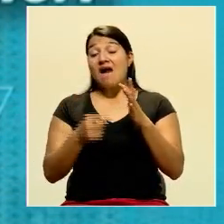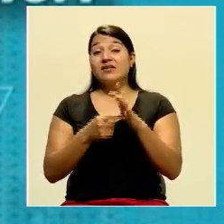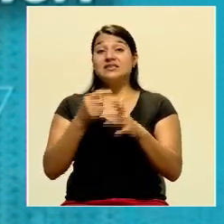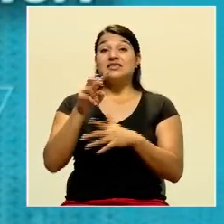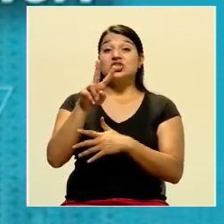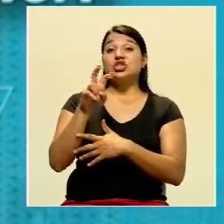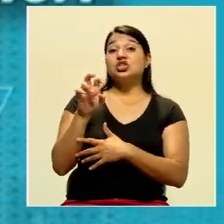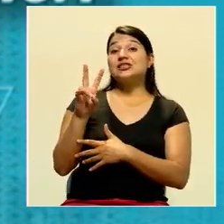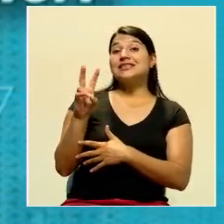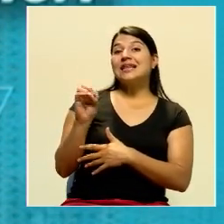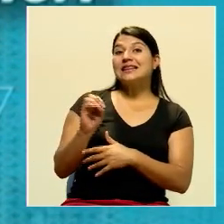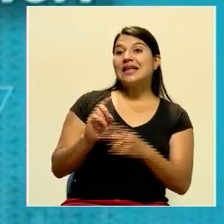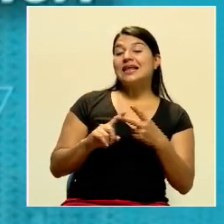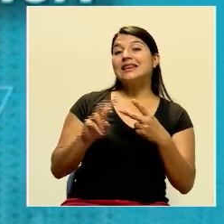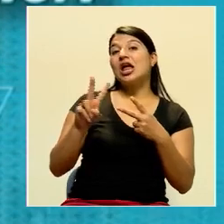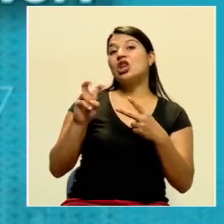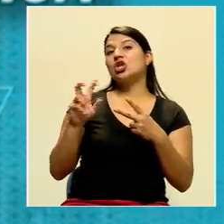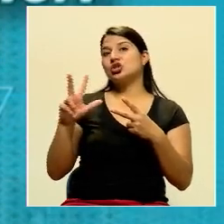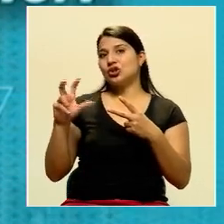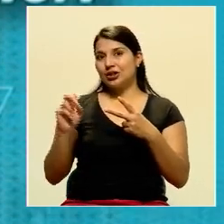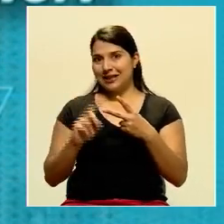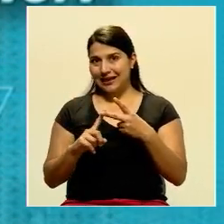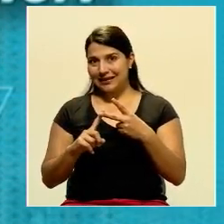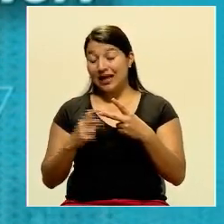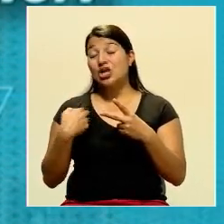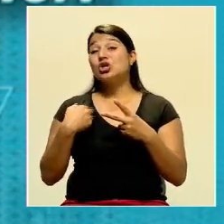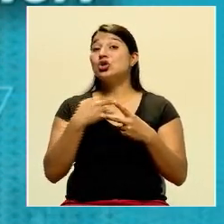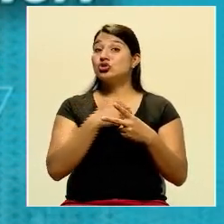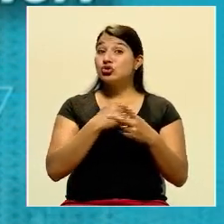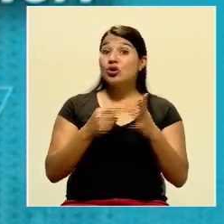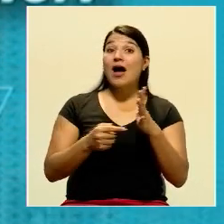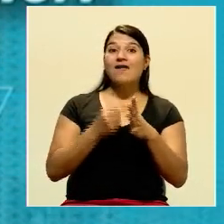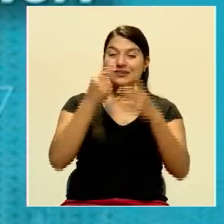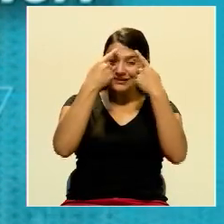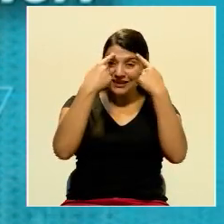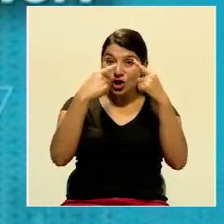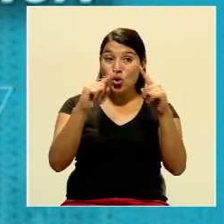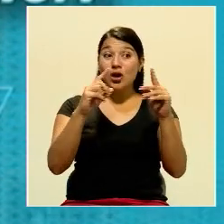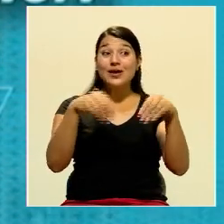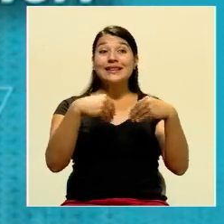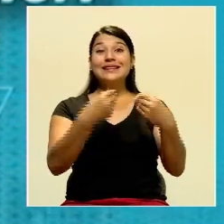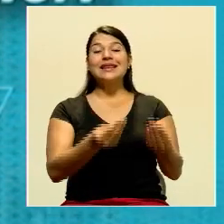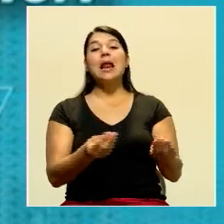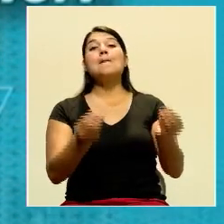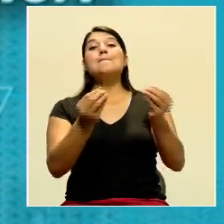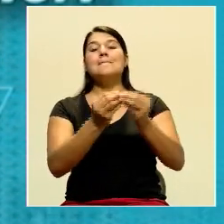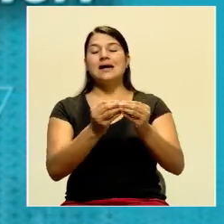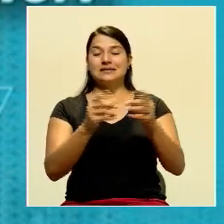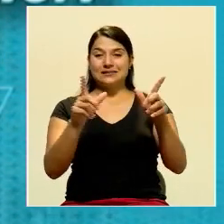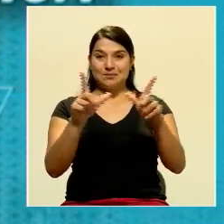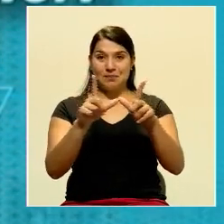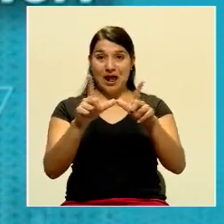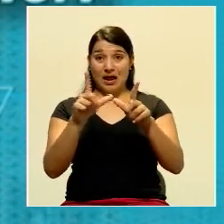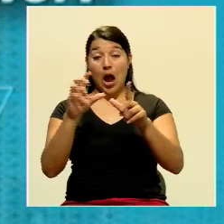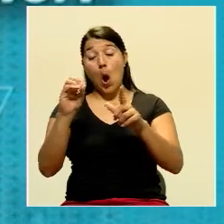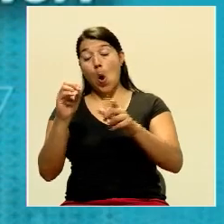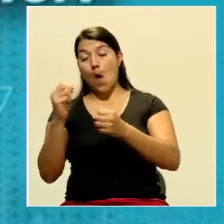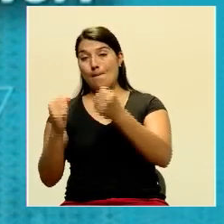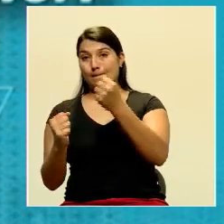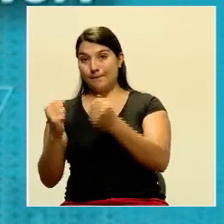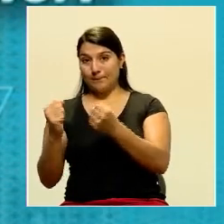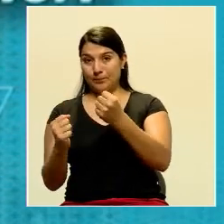270, 230, donde hemos logrado esa tasa de devolución de vehículos y de placas. Sí